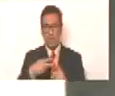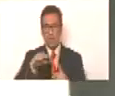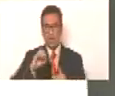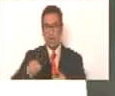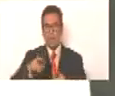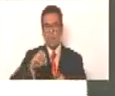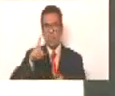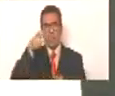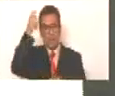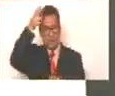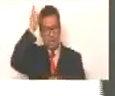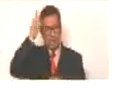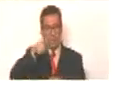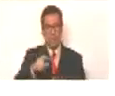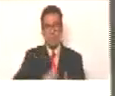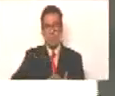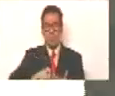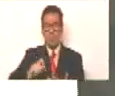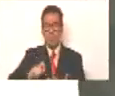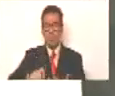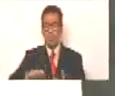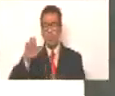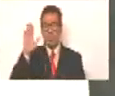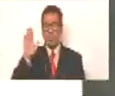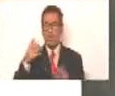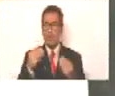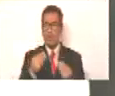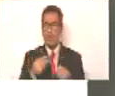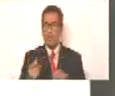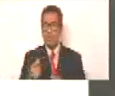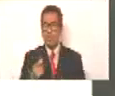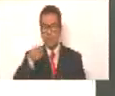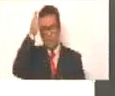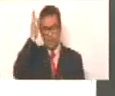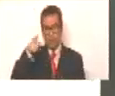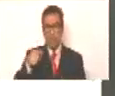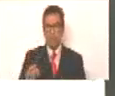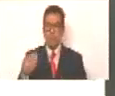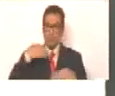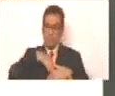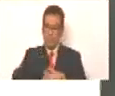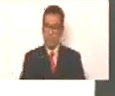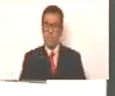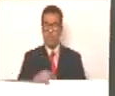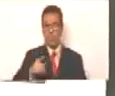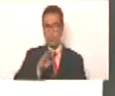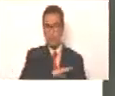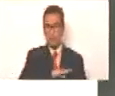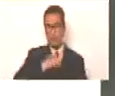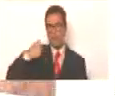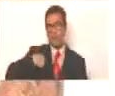Y ese acta de compromiso, muchas y muchos indígenas lo conservamos y lo tenemos. Ya está amarillento, pero